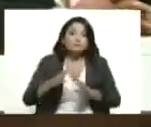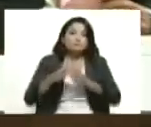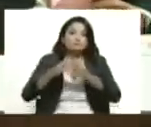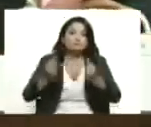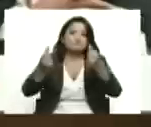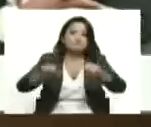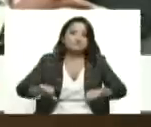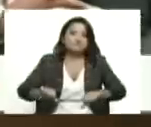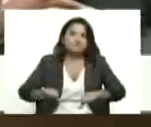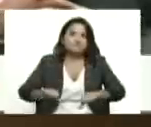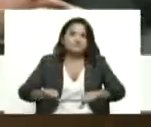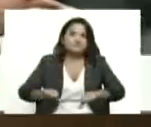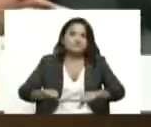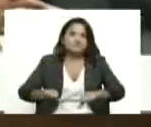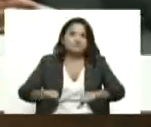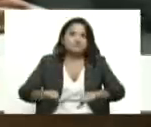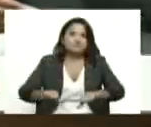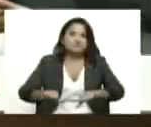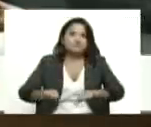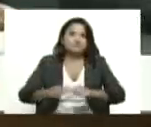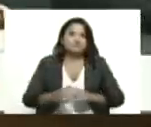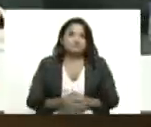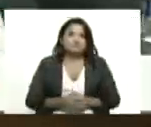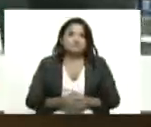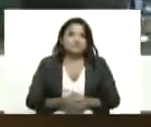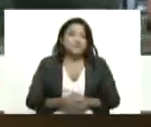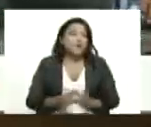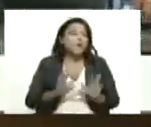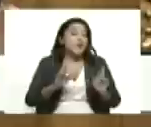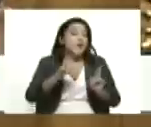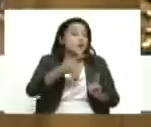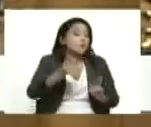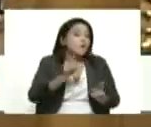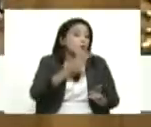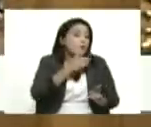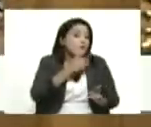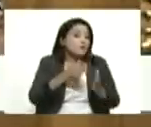destrozado. Los que tienen yate saben. Espero que nadie tenga yate aquí.